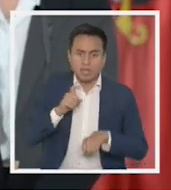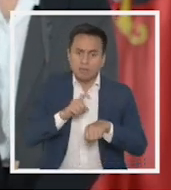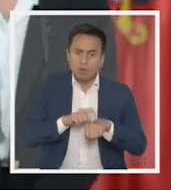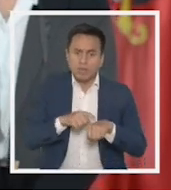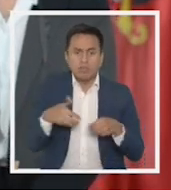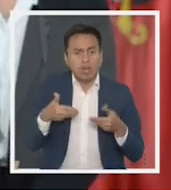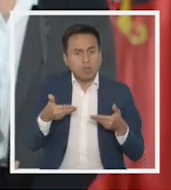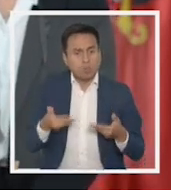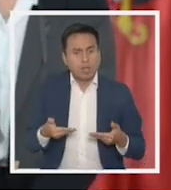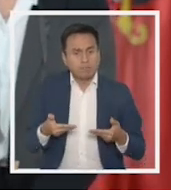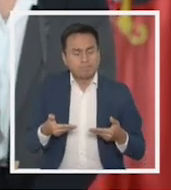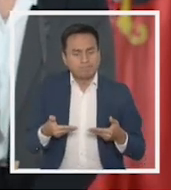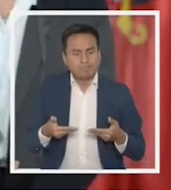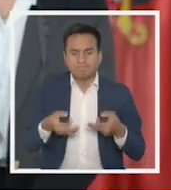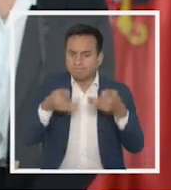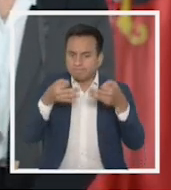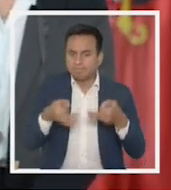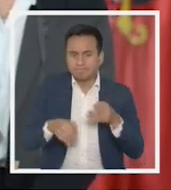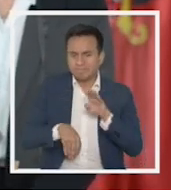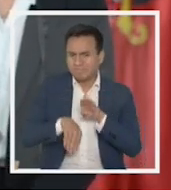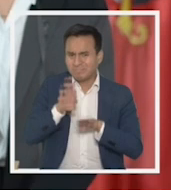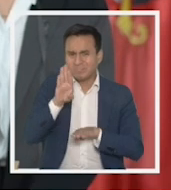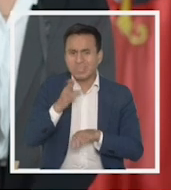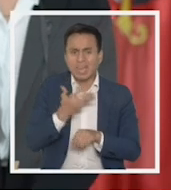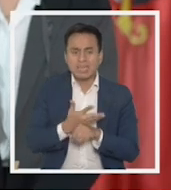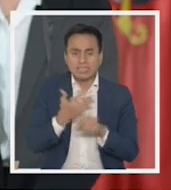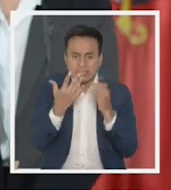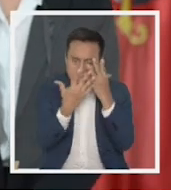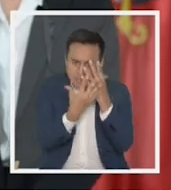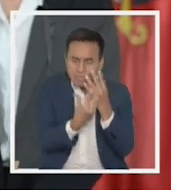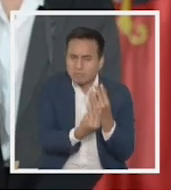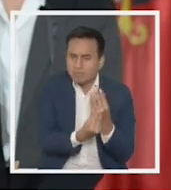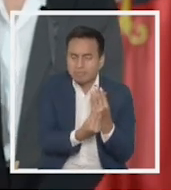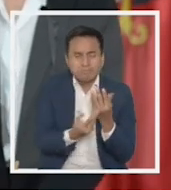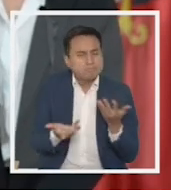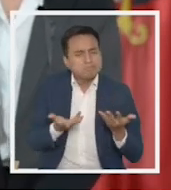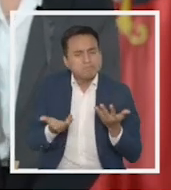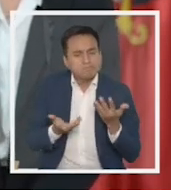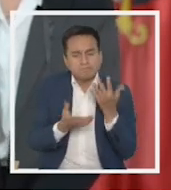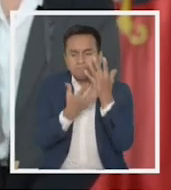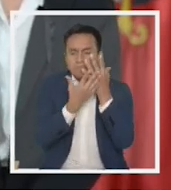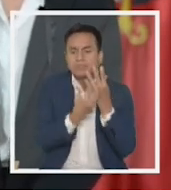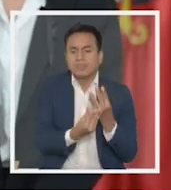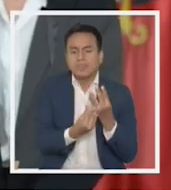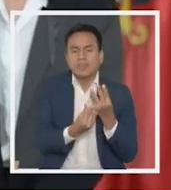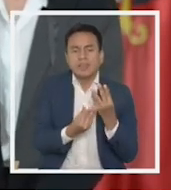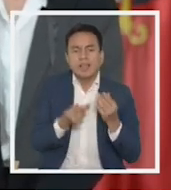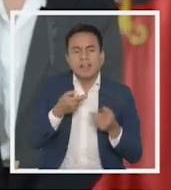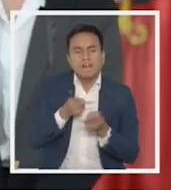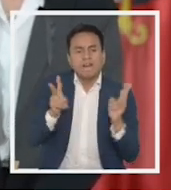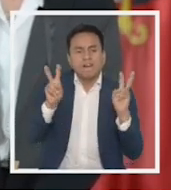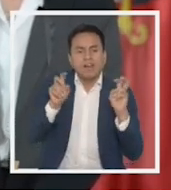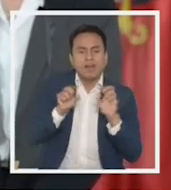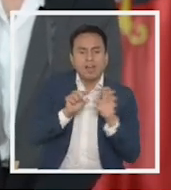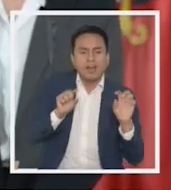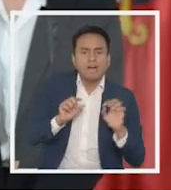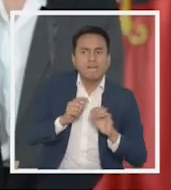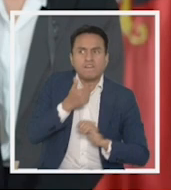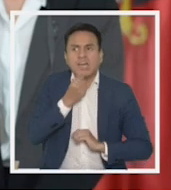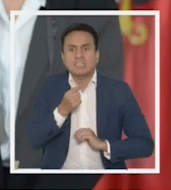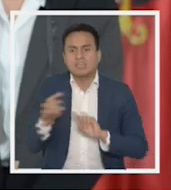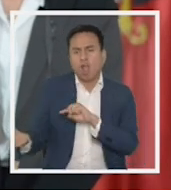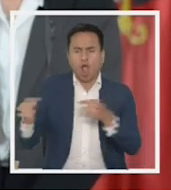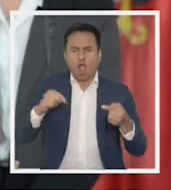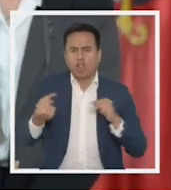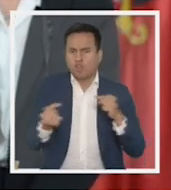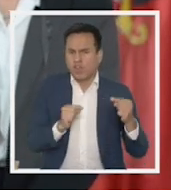tentación de la cuña fácil, de la controversia, del picanear al otro, o